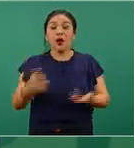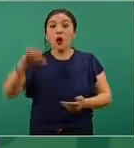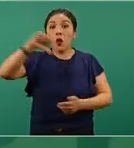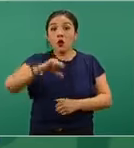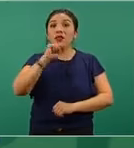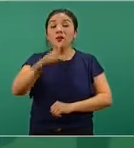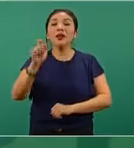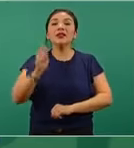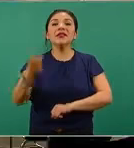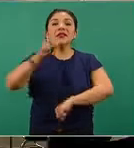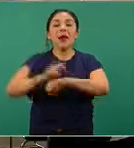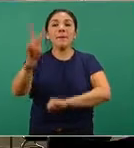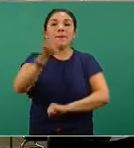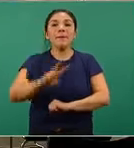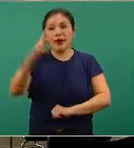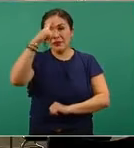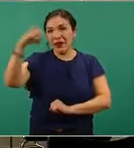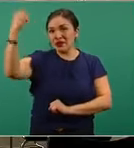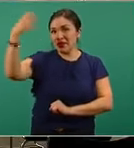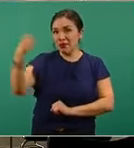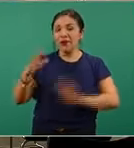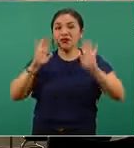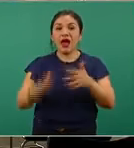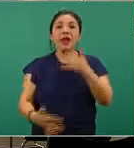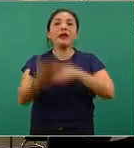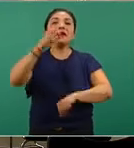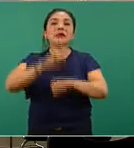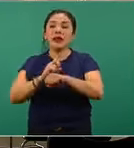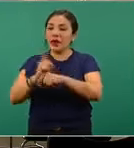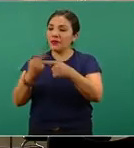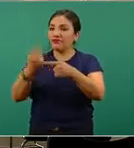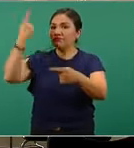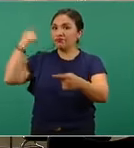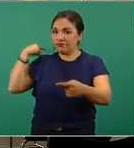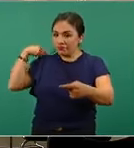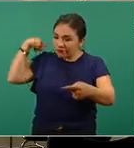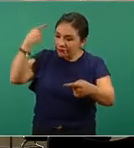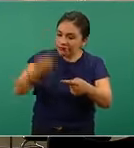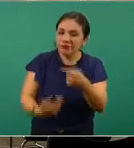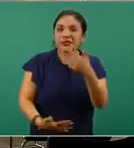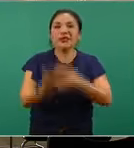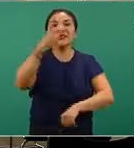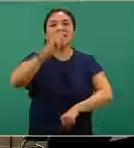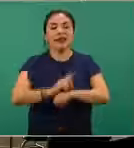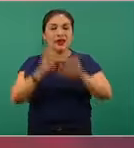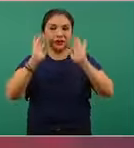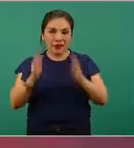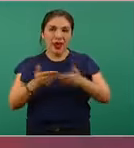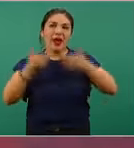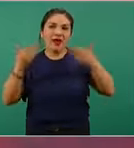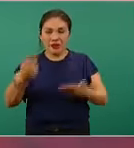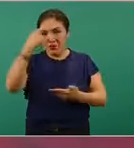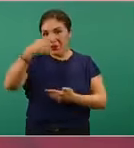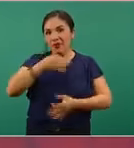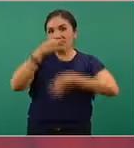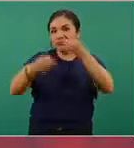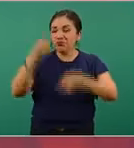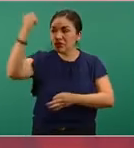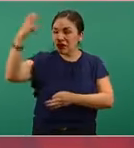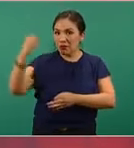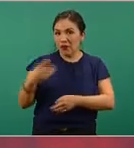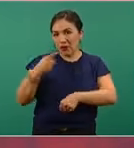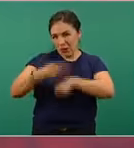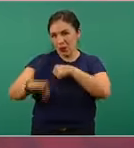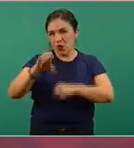es viernes de semáforo, se cumple 15 días desde la más reciente publicación del semáforo de riesgo COVID y